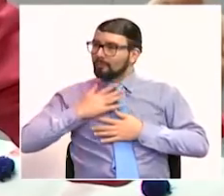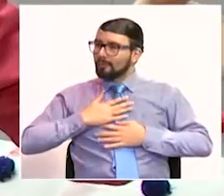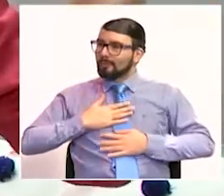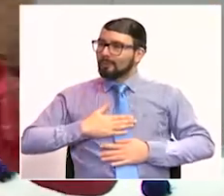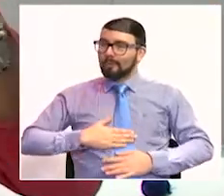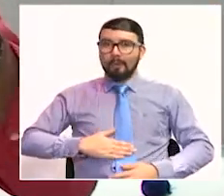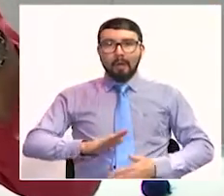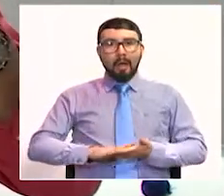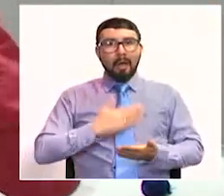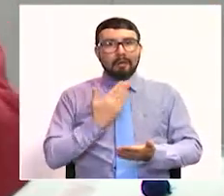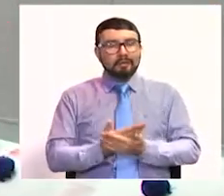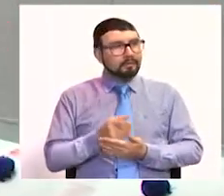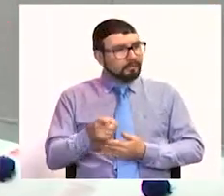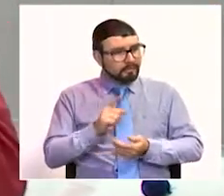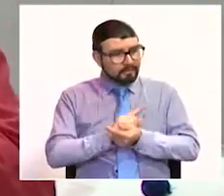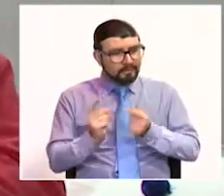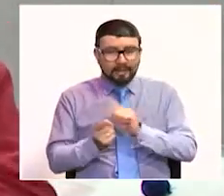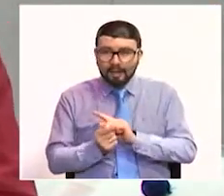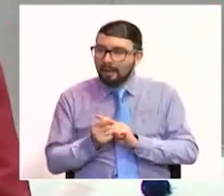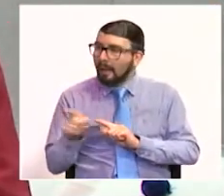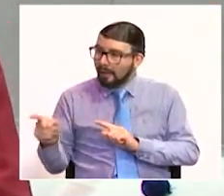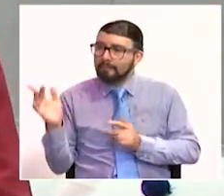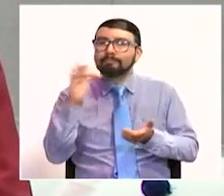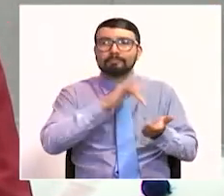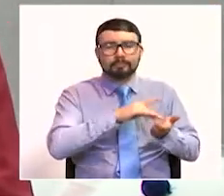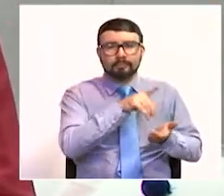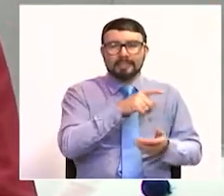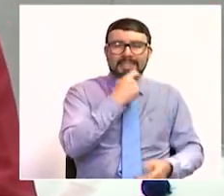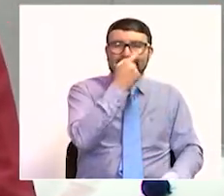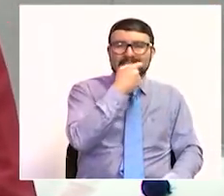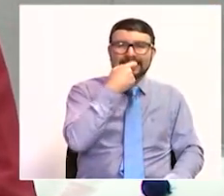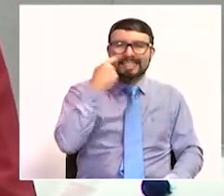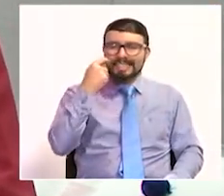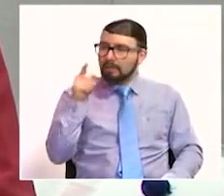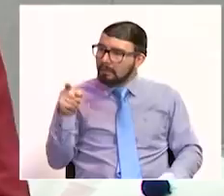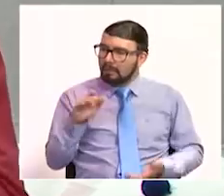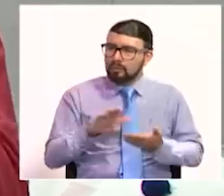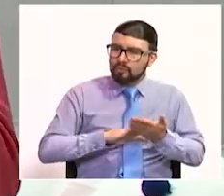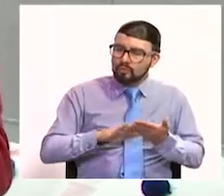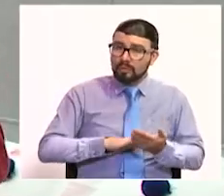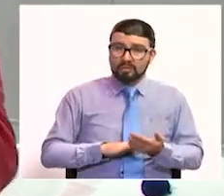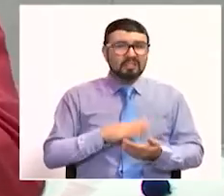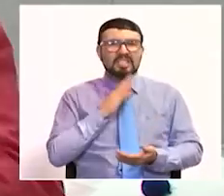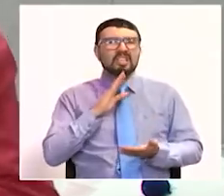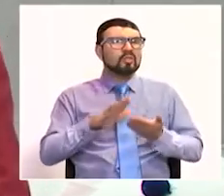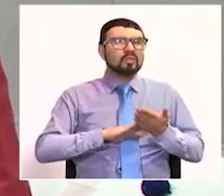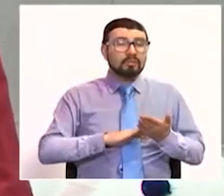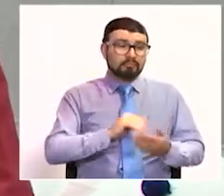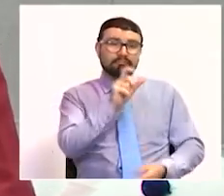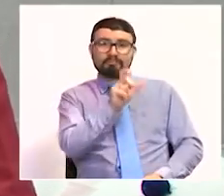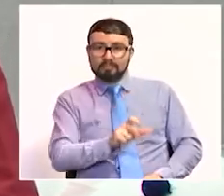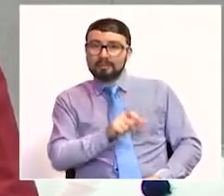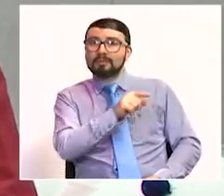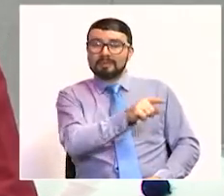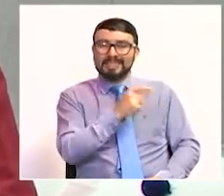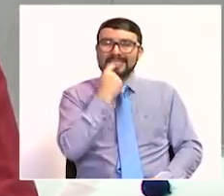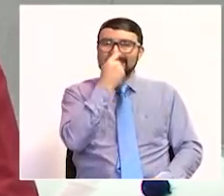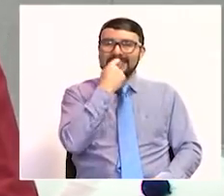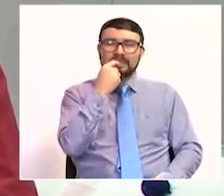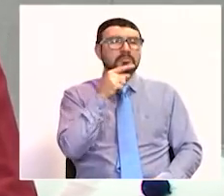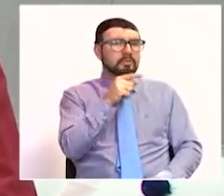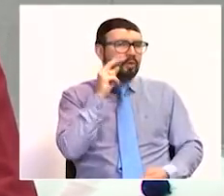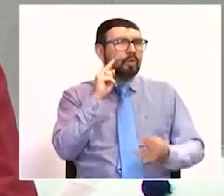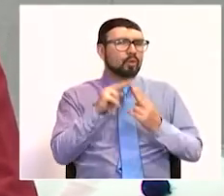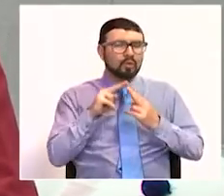síntomas cuando pasa por odontología. ¿Quién solucionó eso? Un odontólogo con conocimientos de integrales